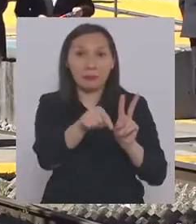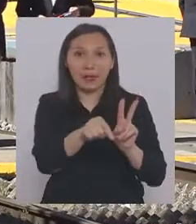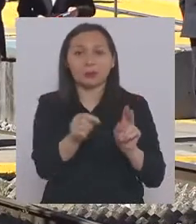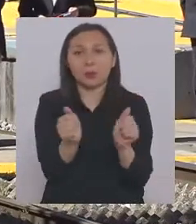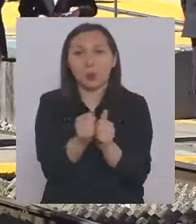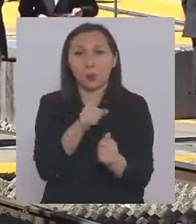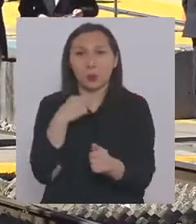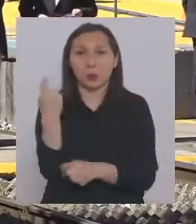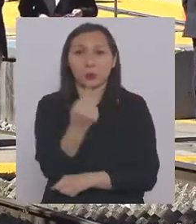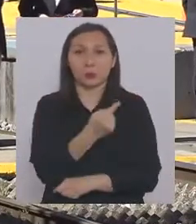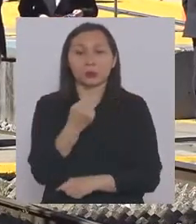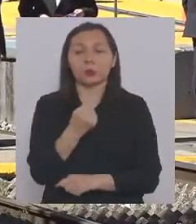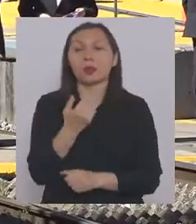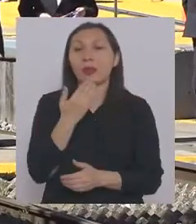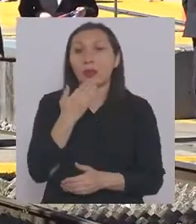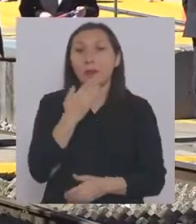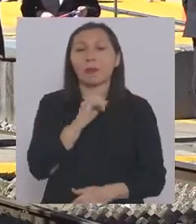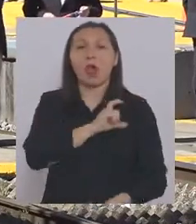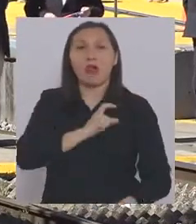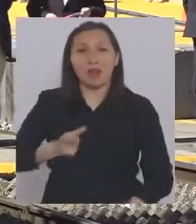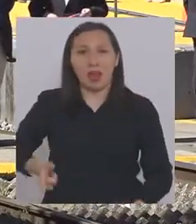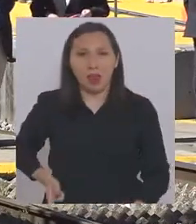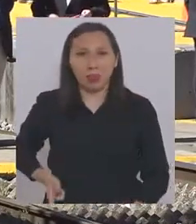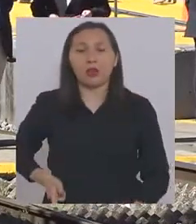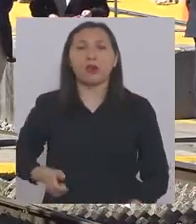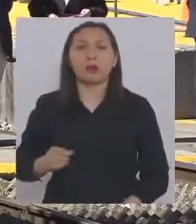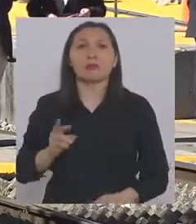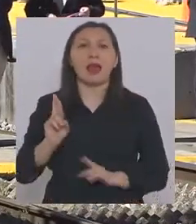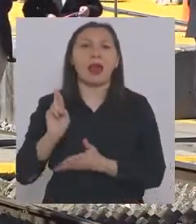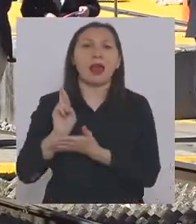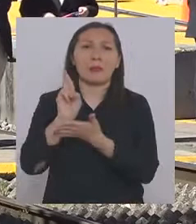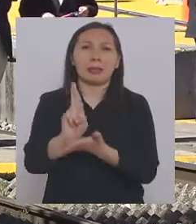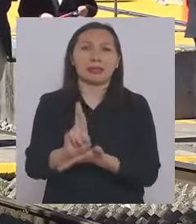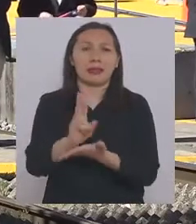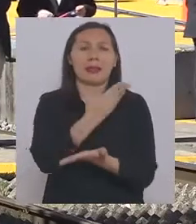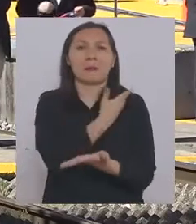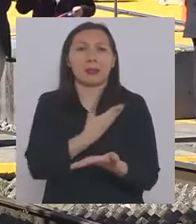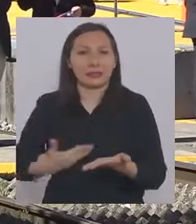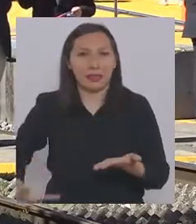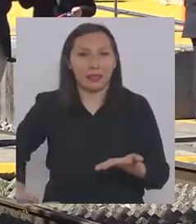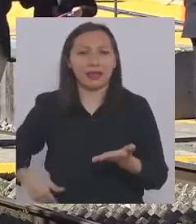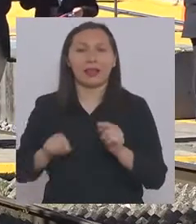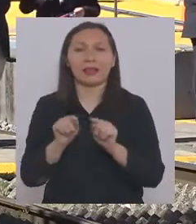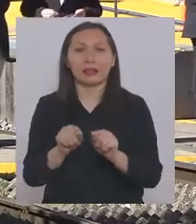nosotros, al gobernador, al delegado presidencial,